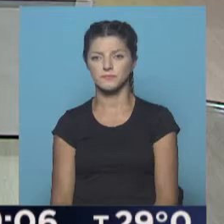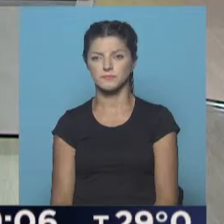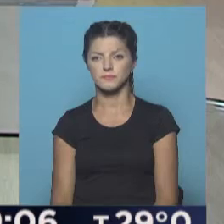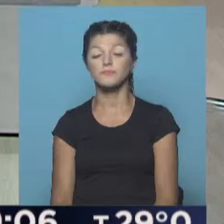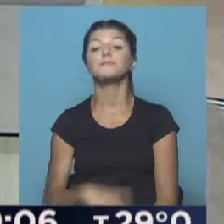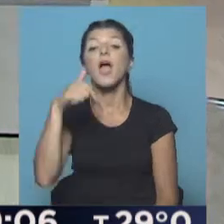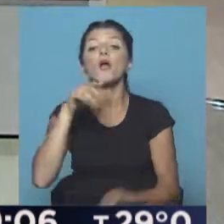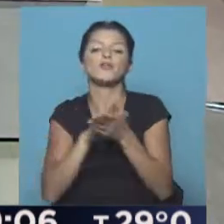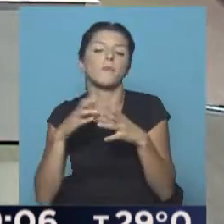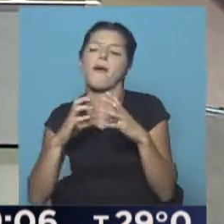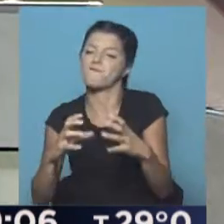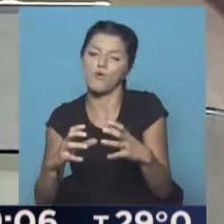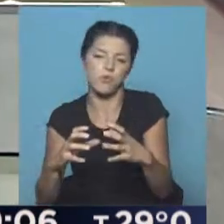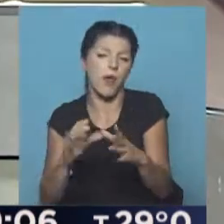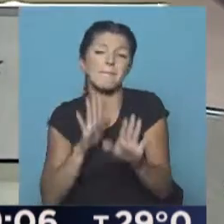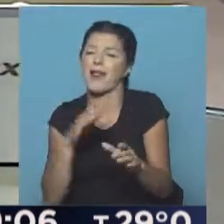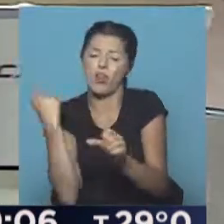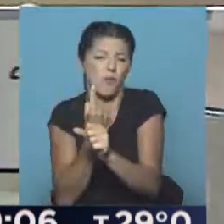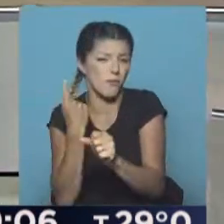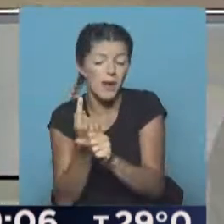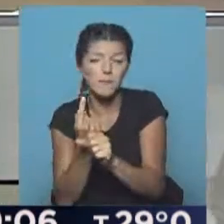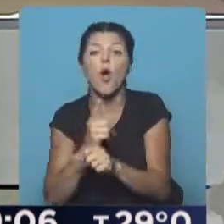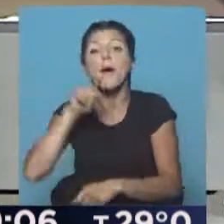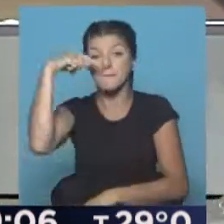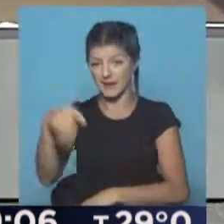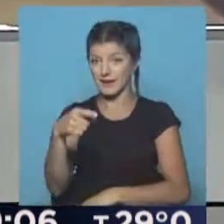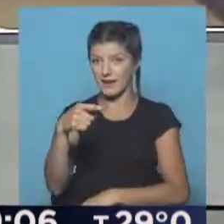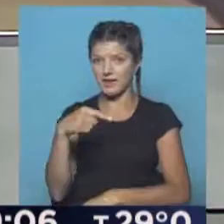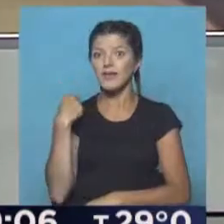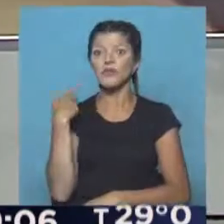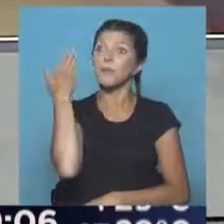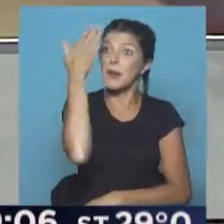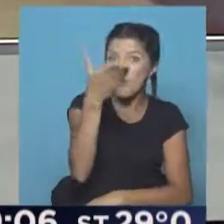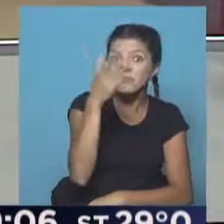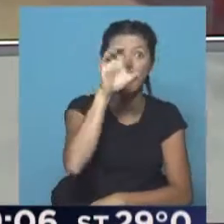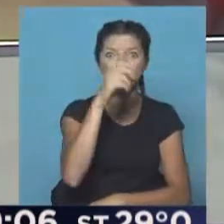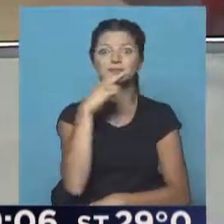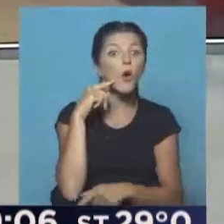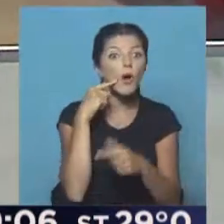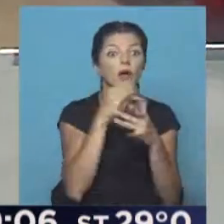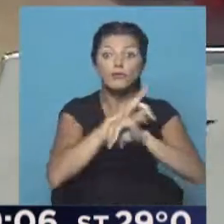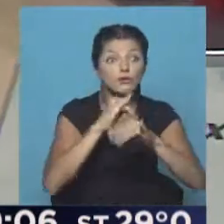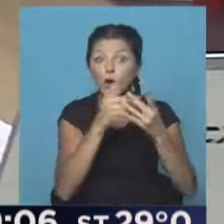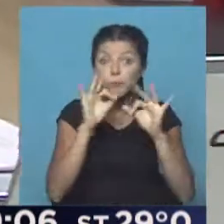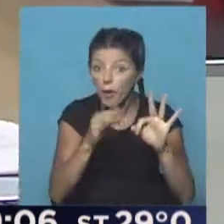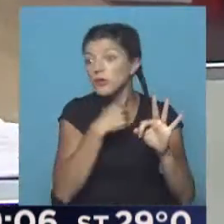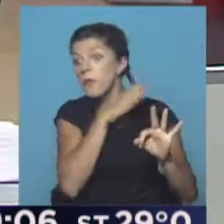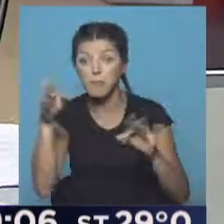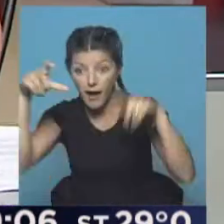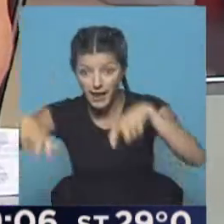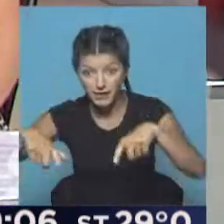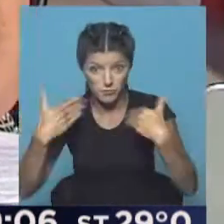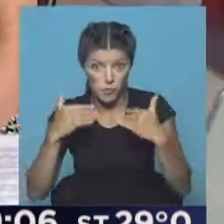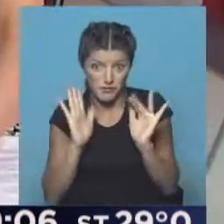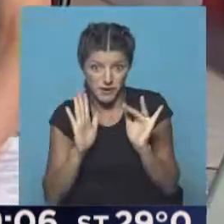Y vamos ya al fútbol, no podemos esperar más, una expectativa. Tendríamos que hacer mañana el noticiero desde San Juan y después irnos a la cancha, ¿no? Porque pegadito a nosotros mañana arranca la transmisión de la TV pública.